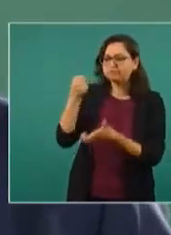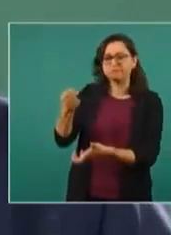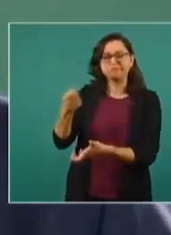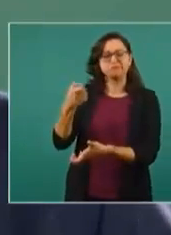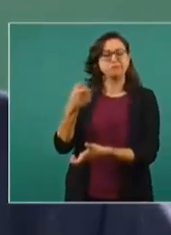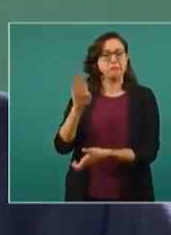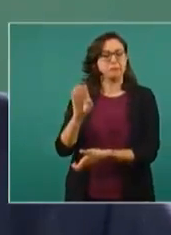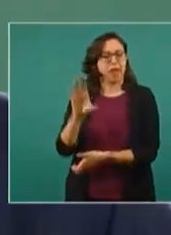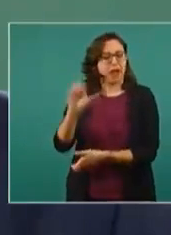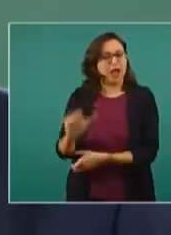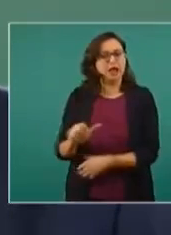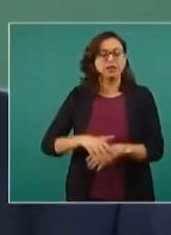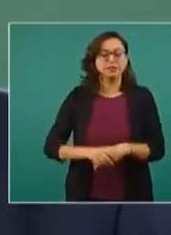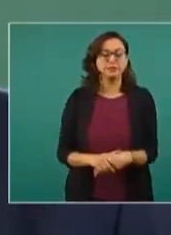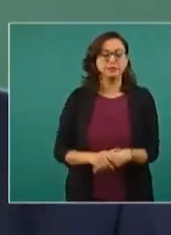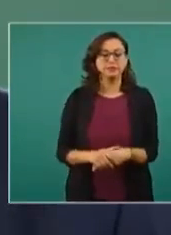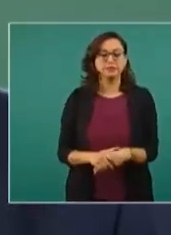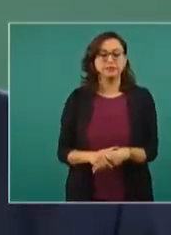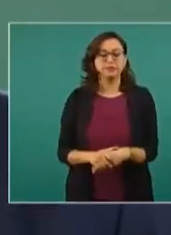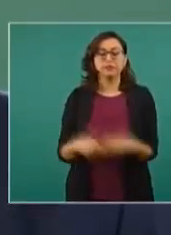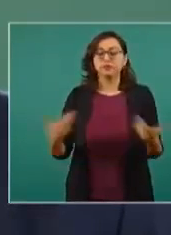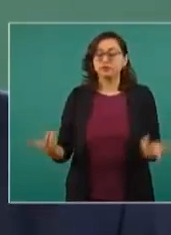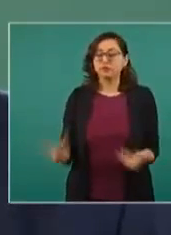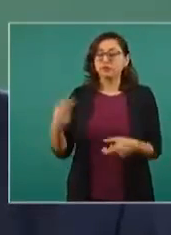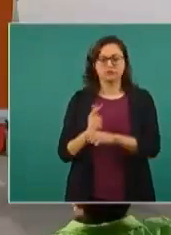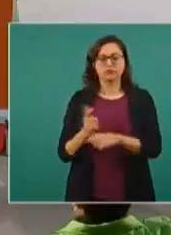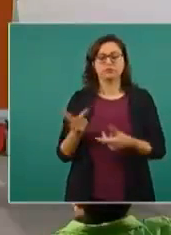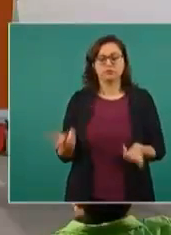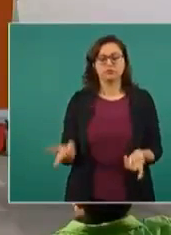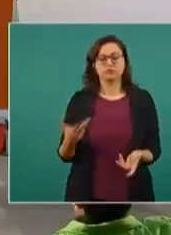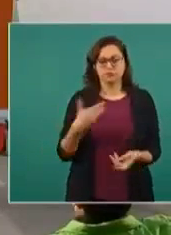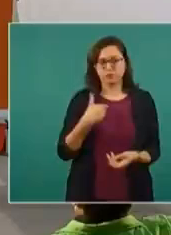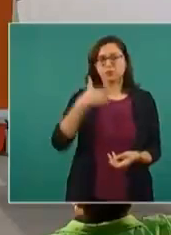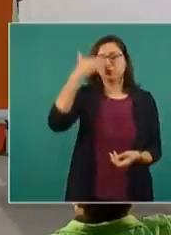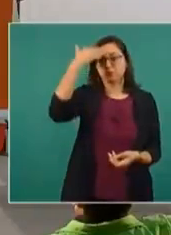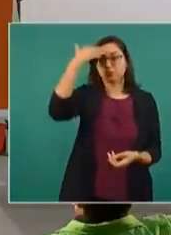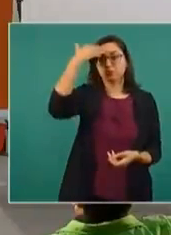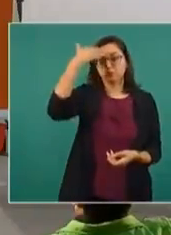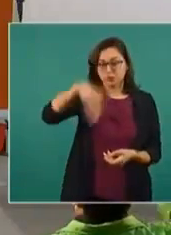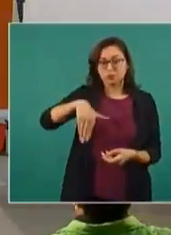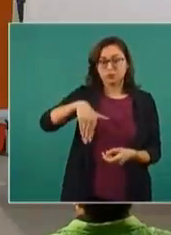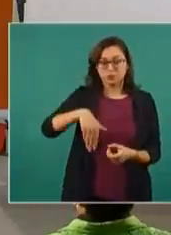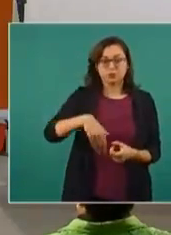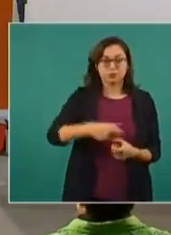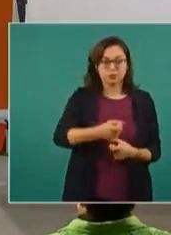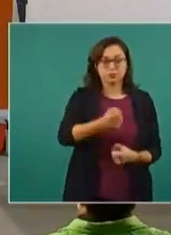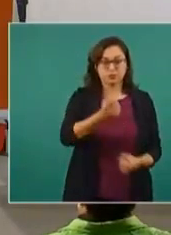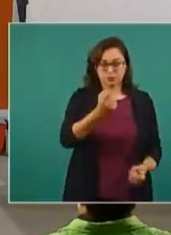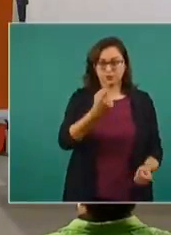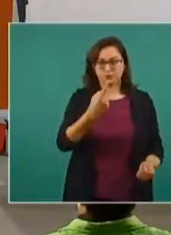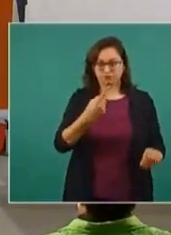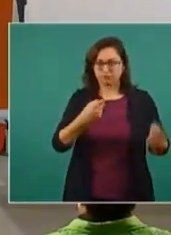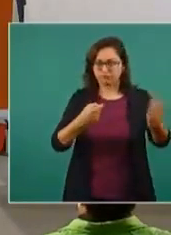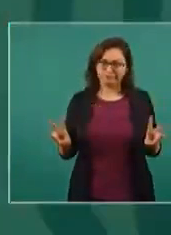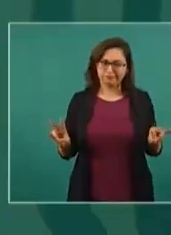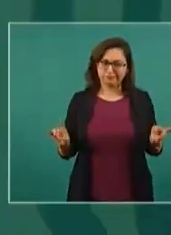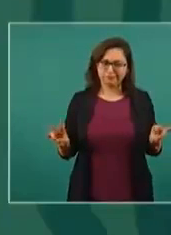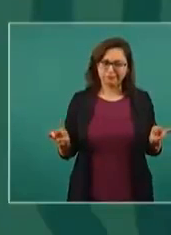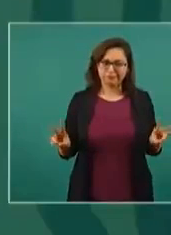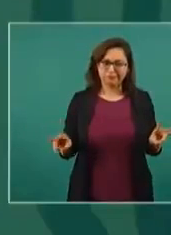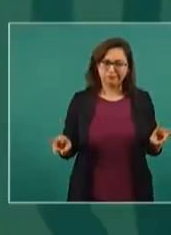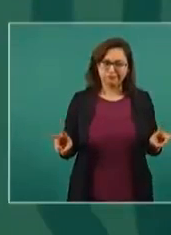al proyecto presidencial, perdieron la mayoría absoluta, es decir, 50% más uno de los votos que mantenían sin